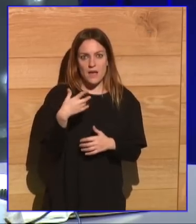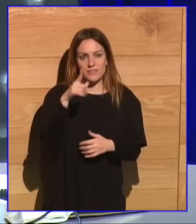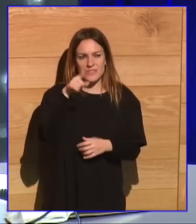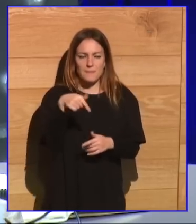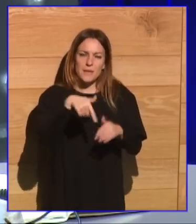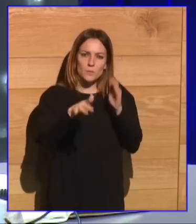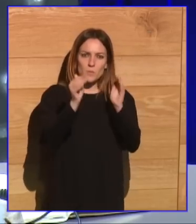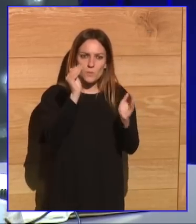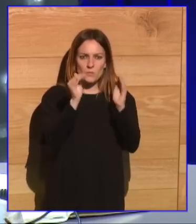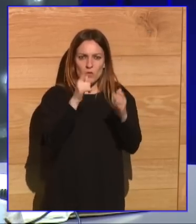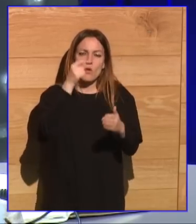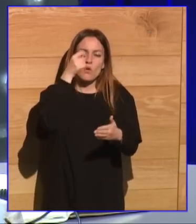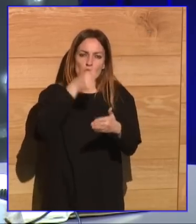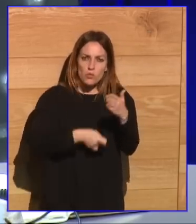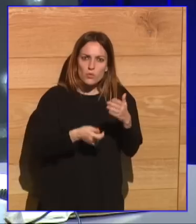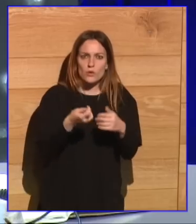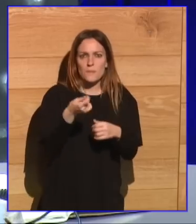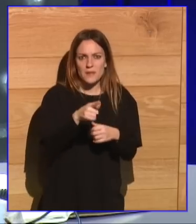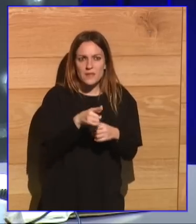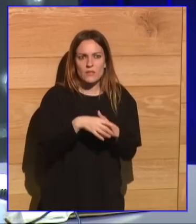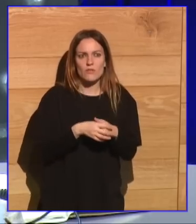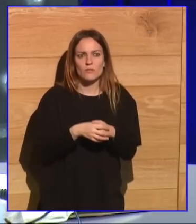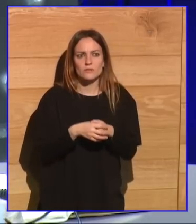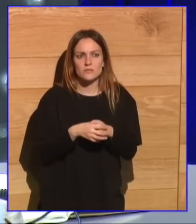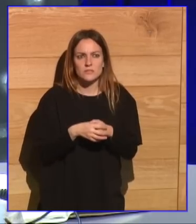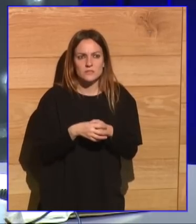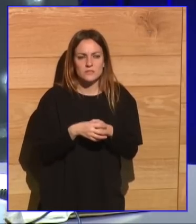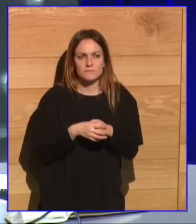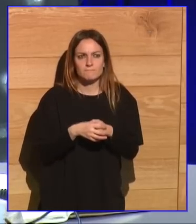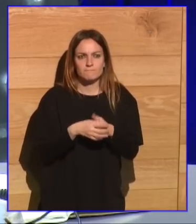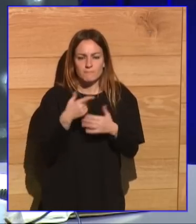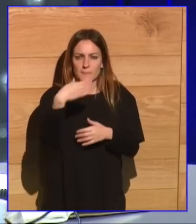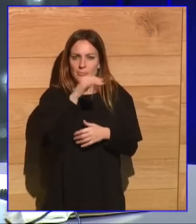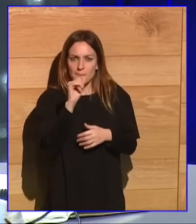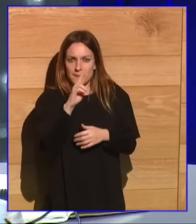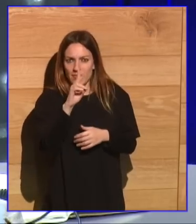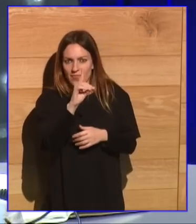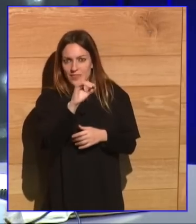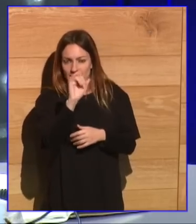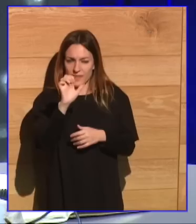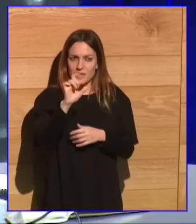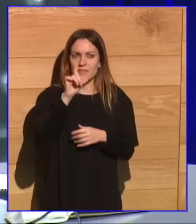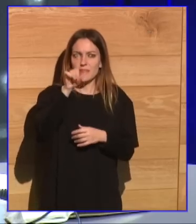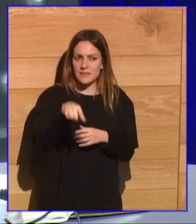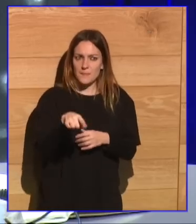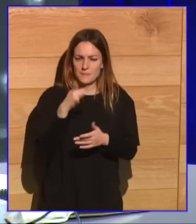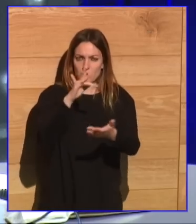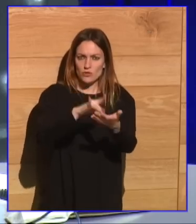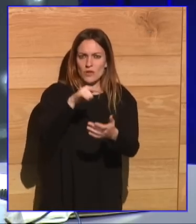muy parecido, duro, con Irene Cara. Y en Birdie también sucede con ese extraño, no sé